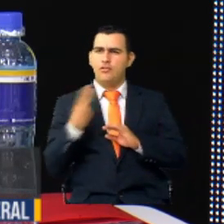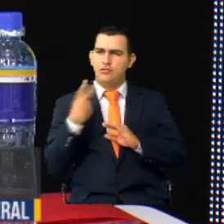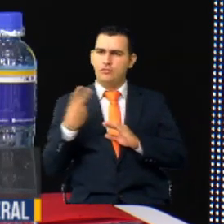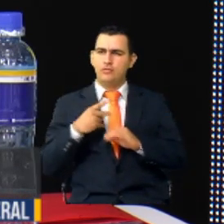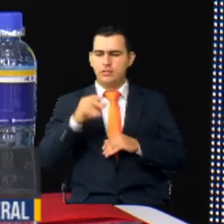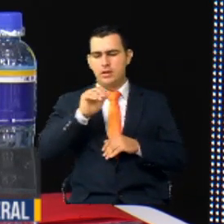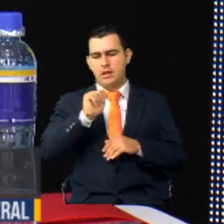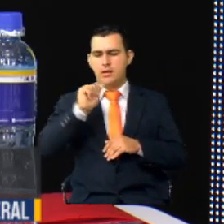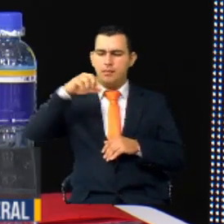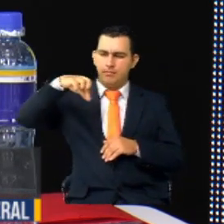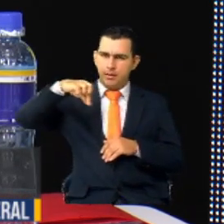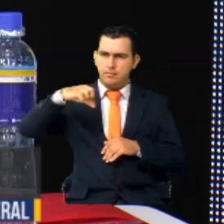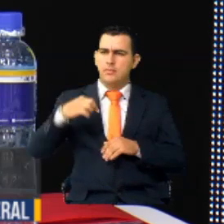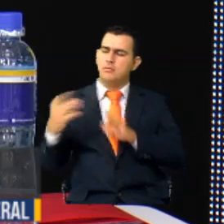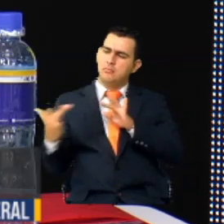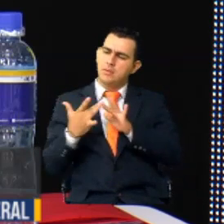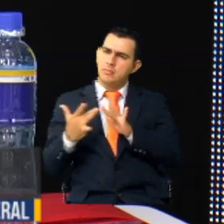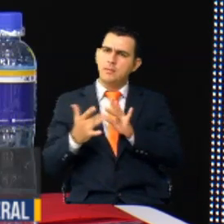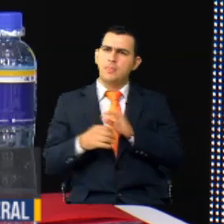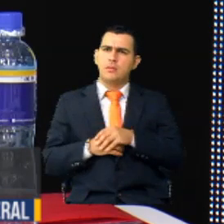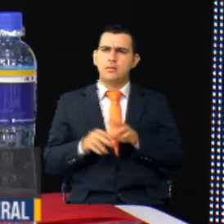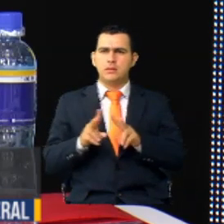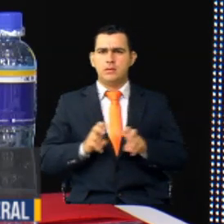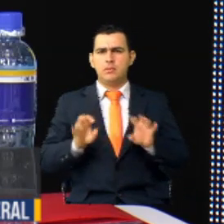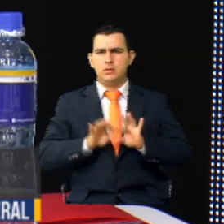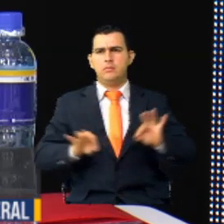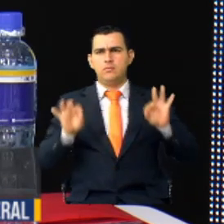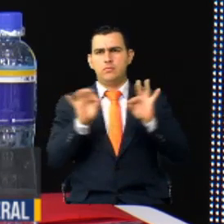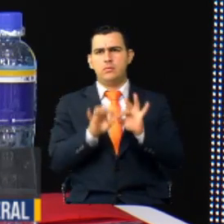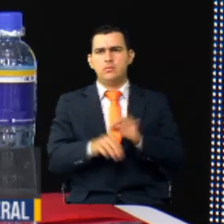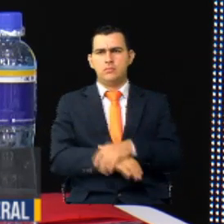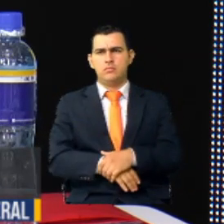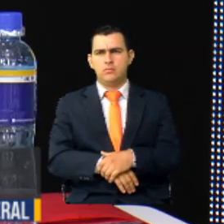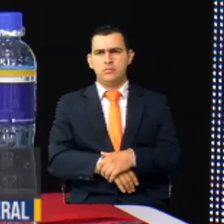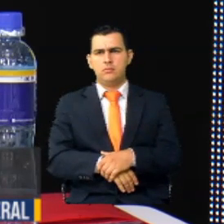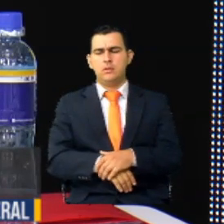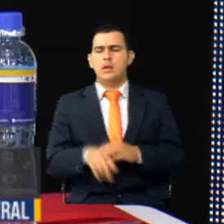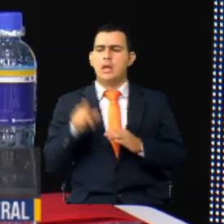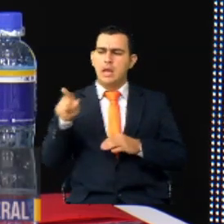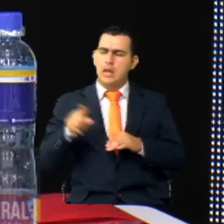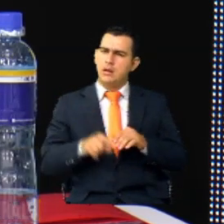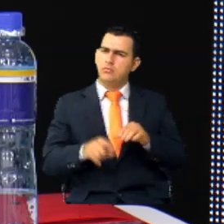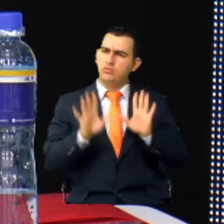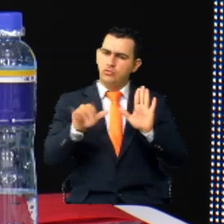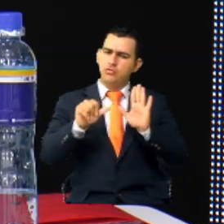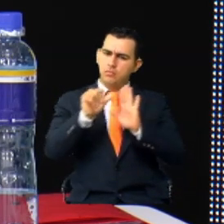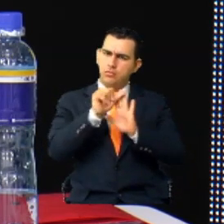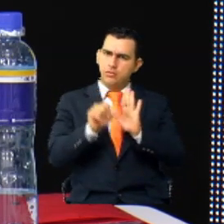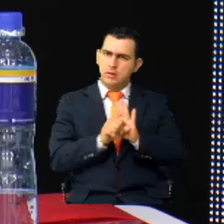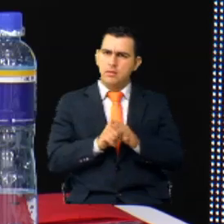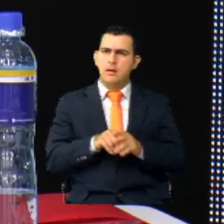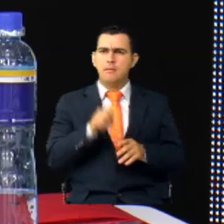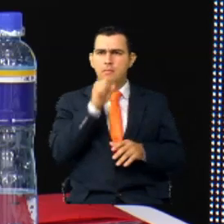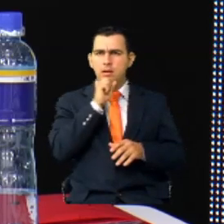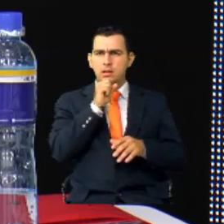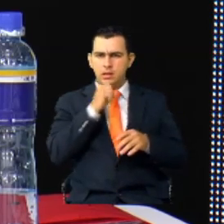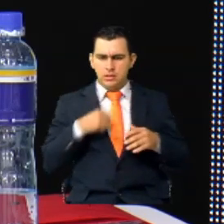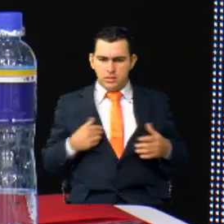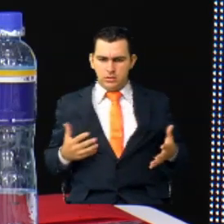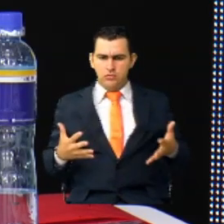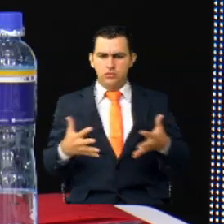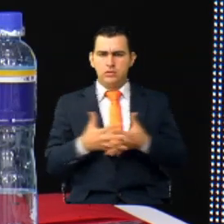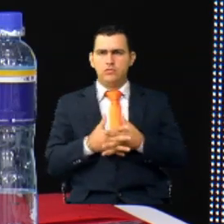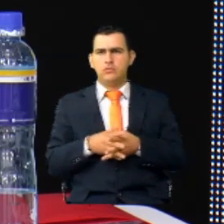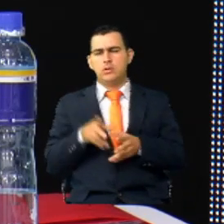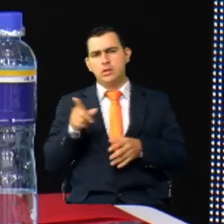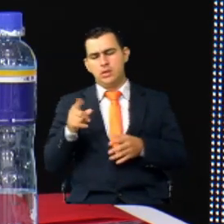que coincidimos en otro tema importante. El programa de él habla de Barranca, de inclusión, y nosotros hablamos de